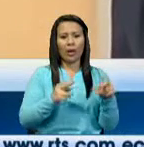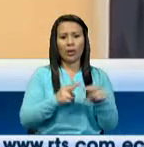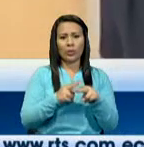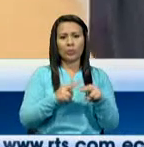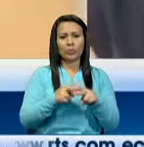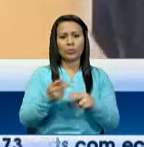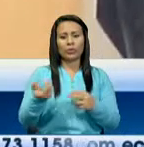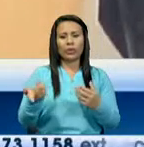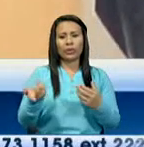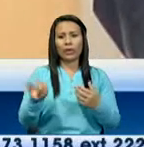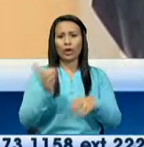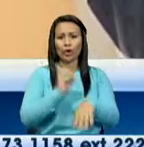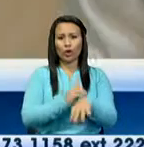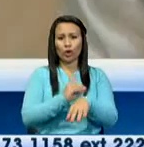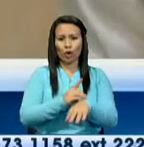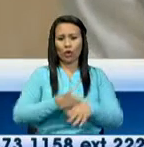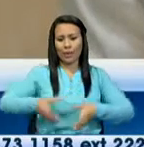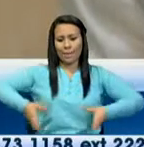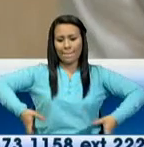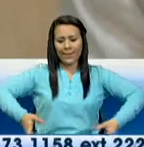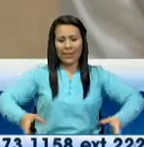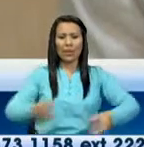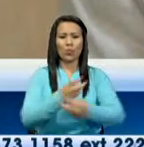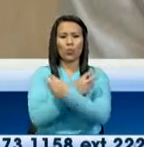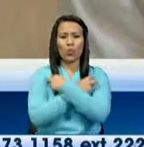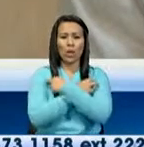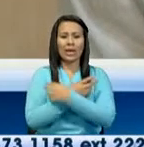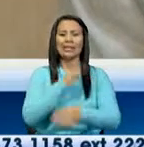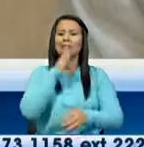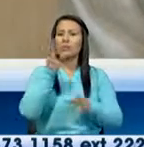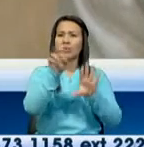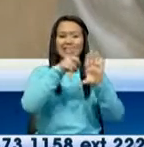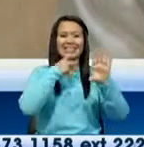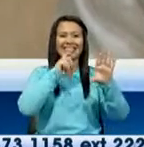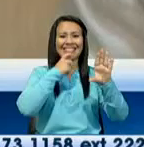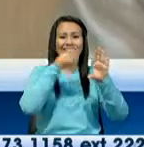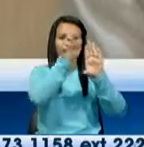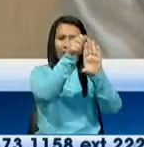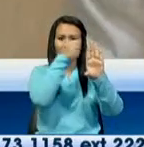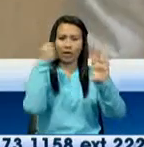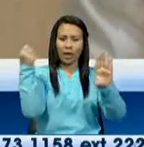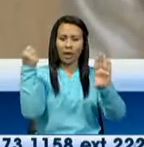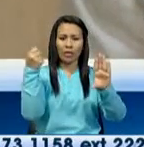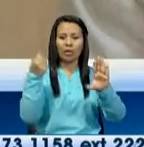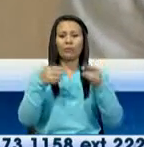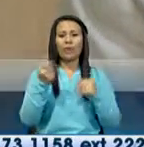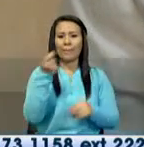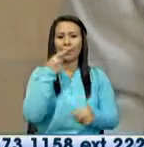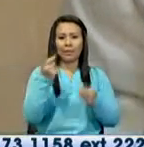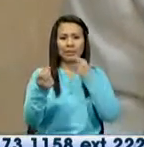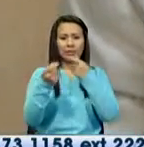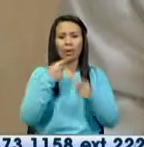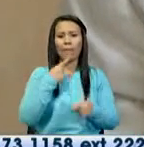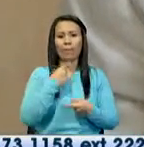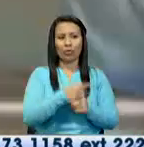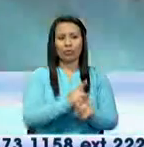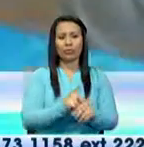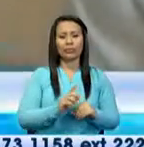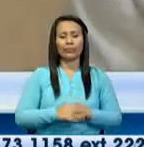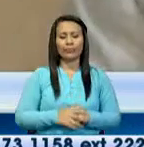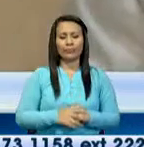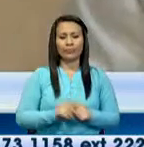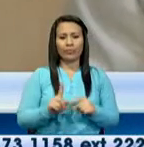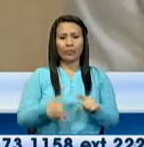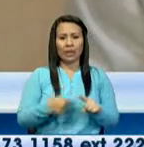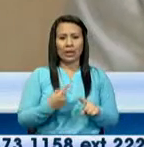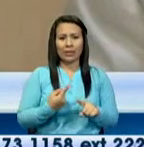de traumatólogos, neurólogos y siempre permanece en el refrigerador de la farmacia, por lo que inmediatamente, pues una vez que se